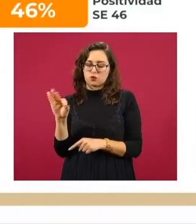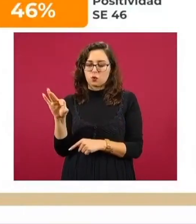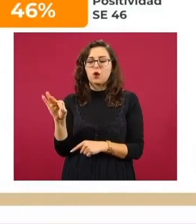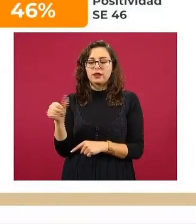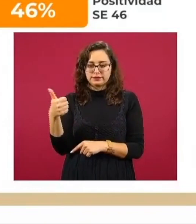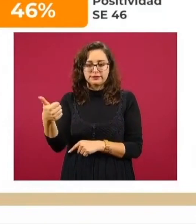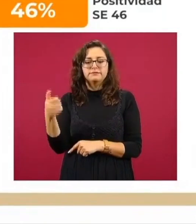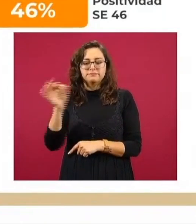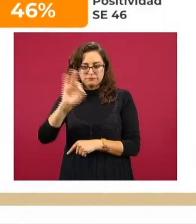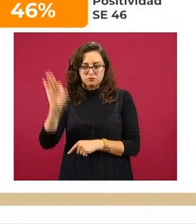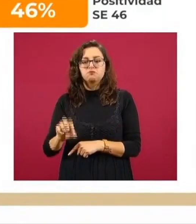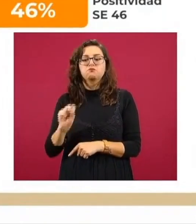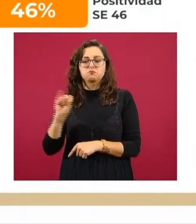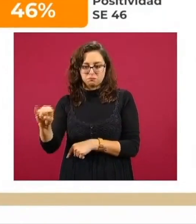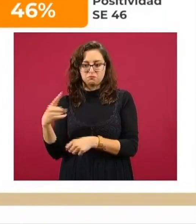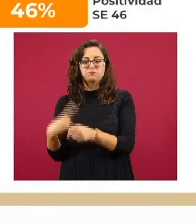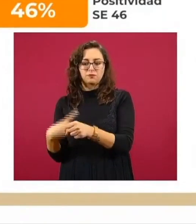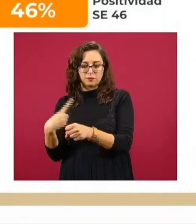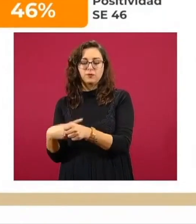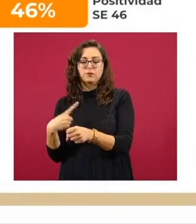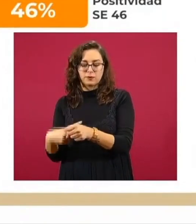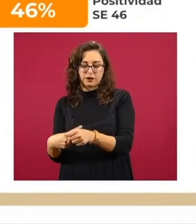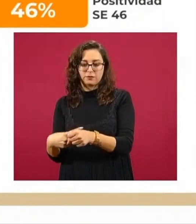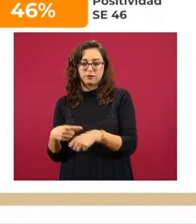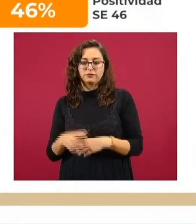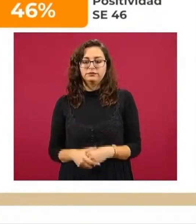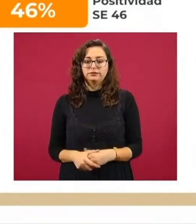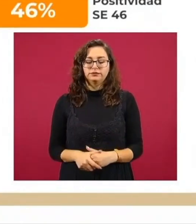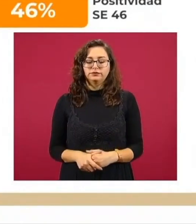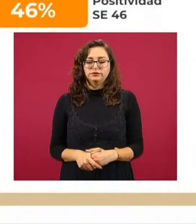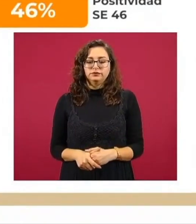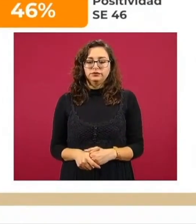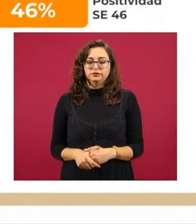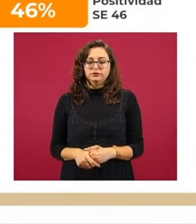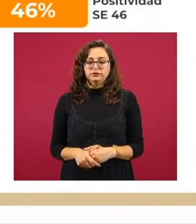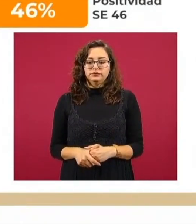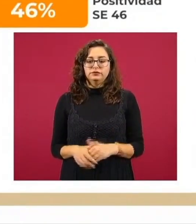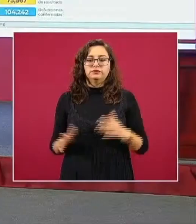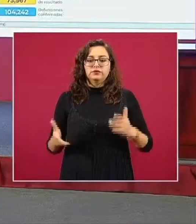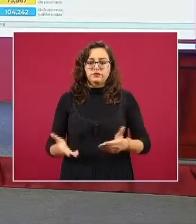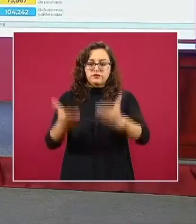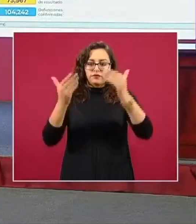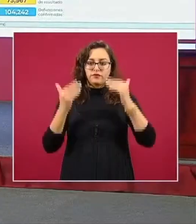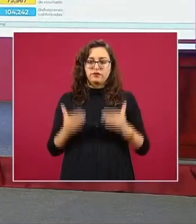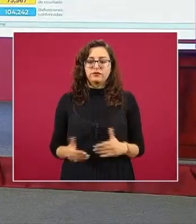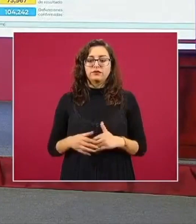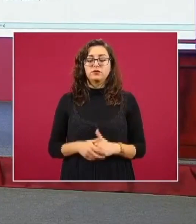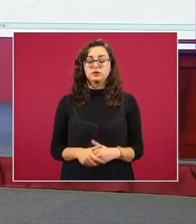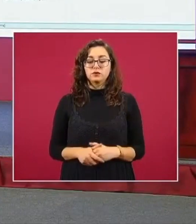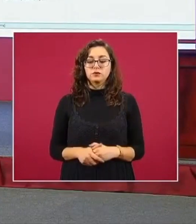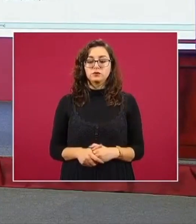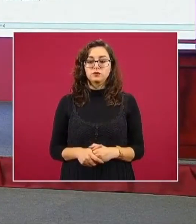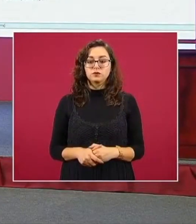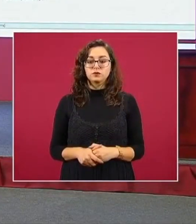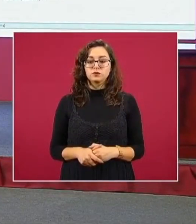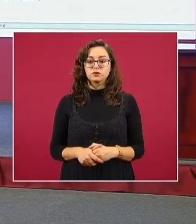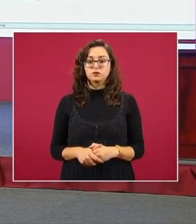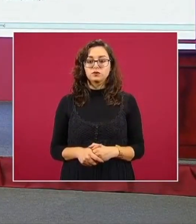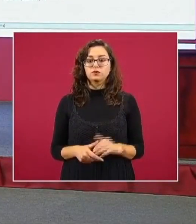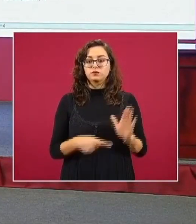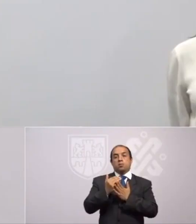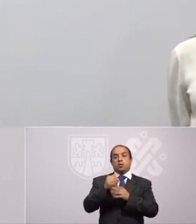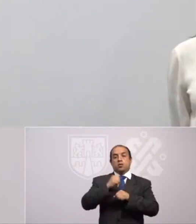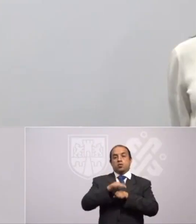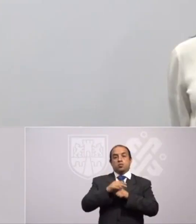importa? Son personas que murieron el martes y el miércoles y el jueves. Lo que es quererle darle la